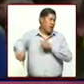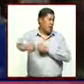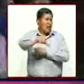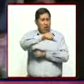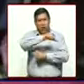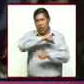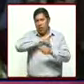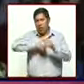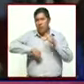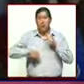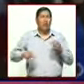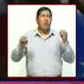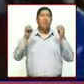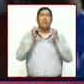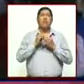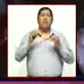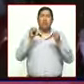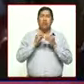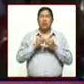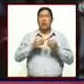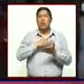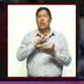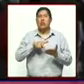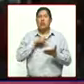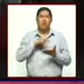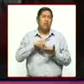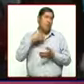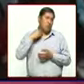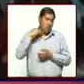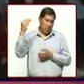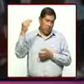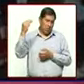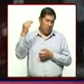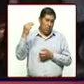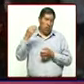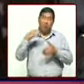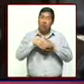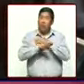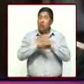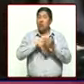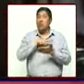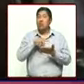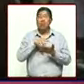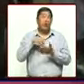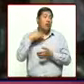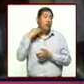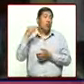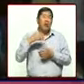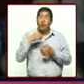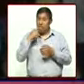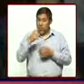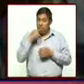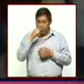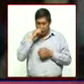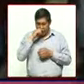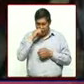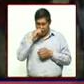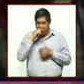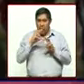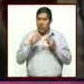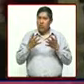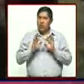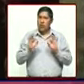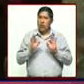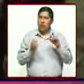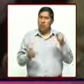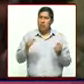de perímetro, si vale el término, de Plaza Murillo de kilómetro cero. Al interior de kilómetro cero, sin embargo, también hay que mencionar que no hay ningún tipo